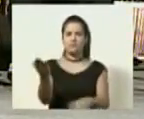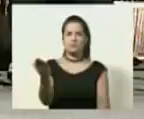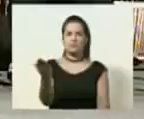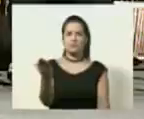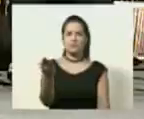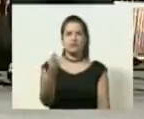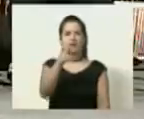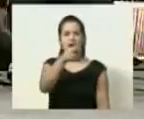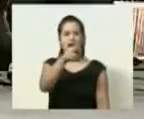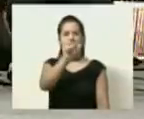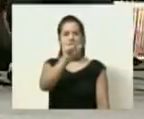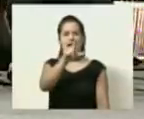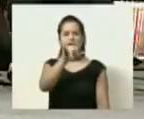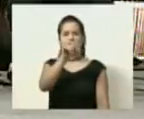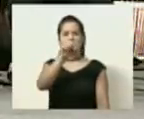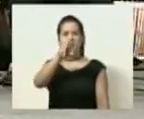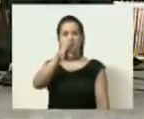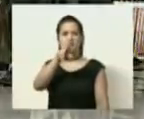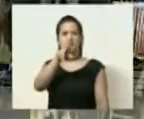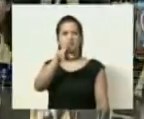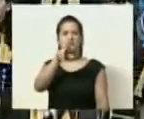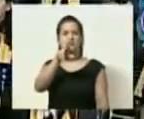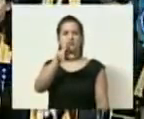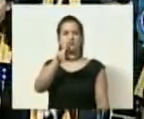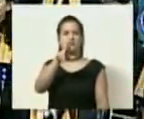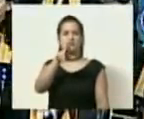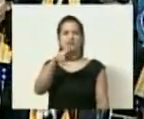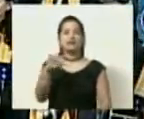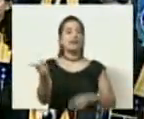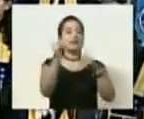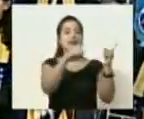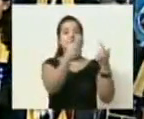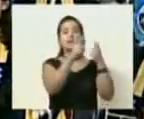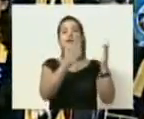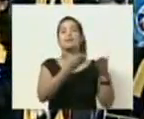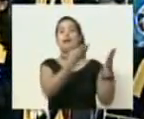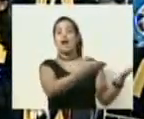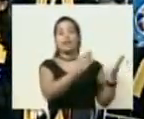¿Quién es Hans-Lisbert Velasco? Libertad.